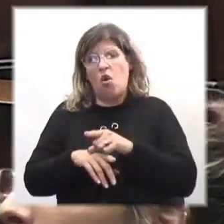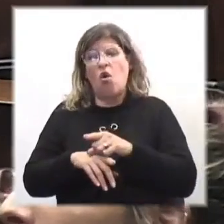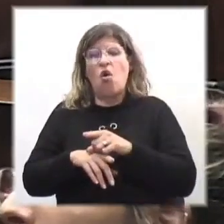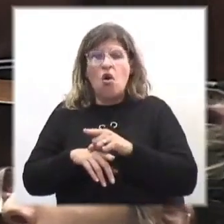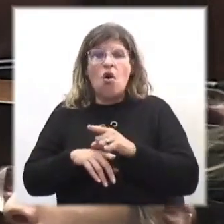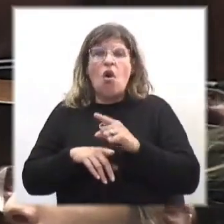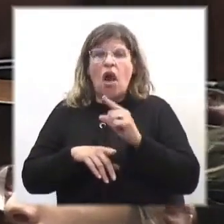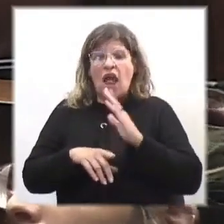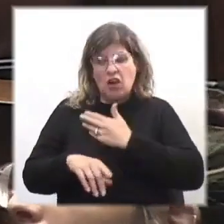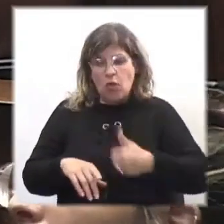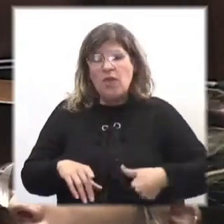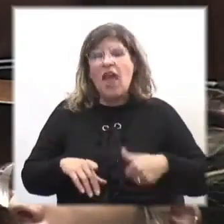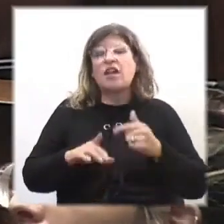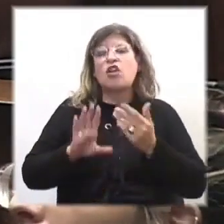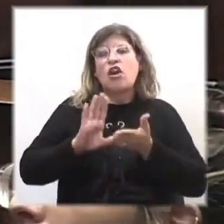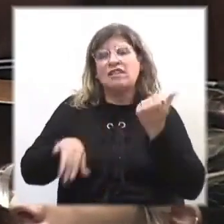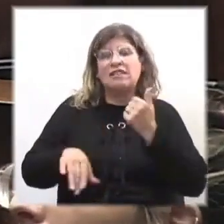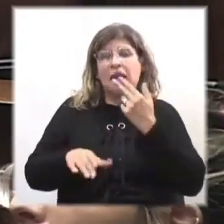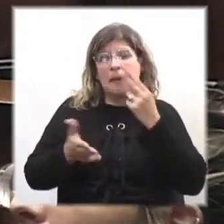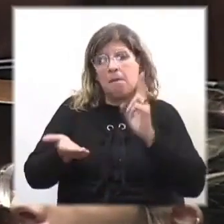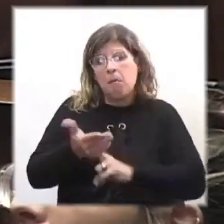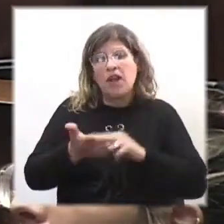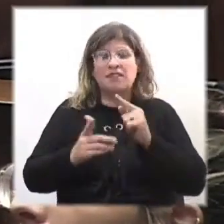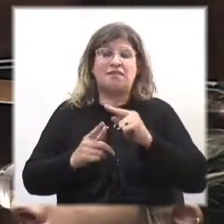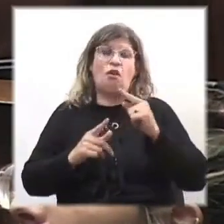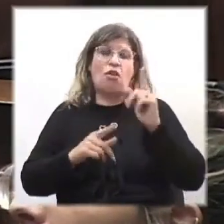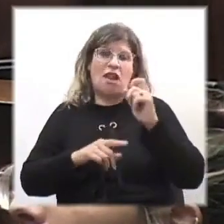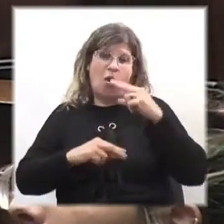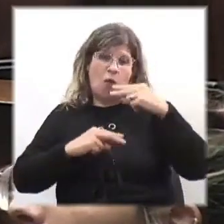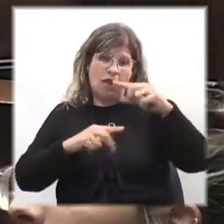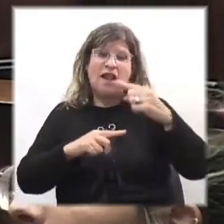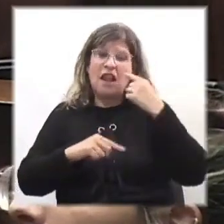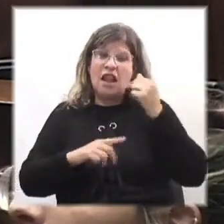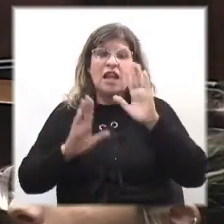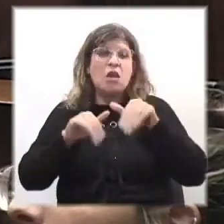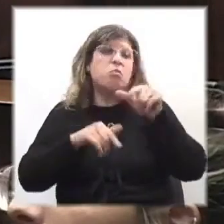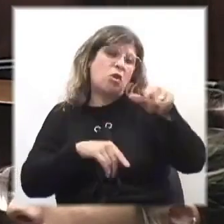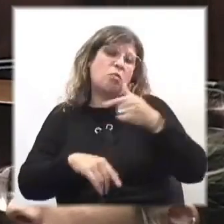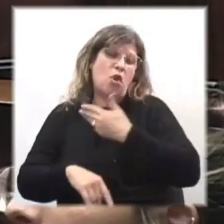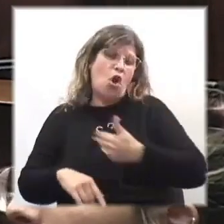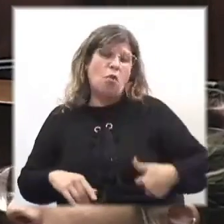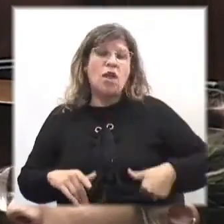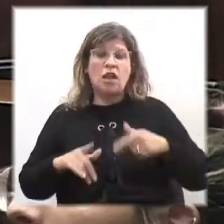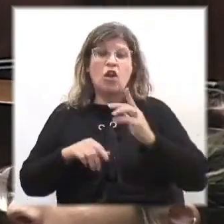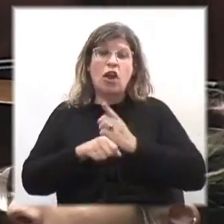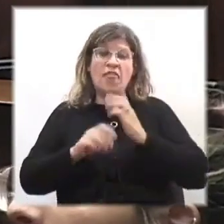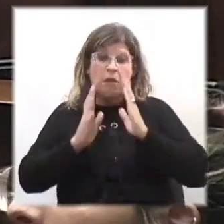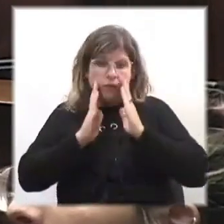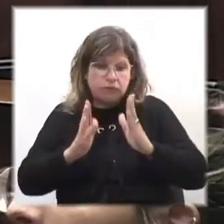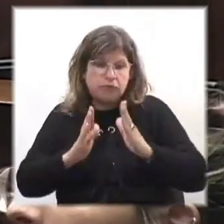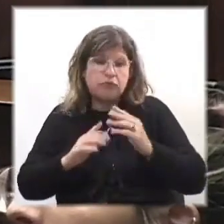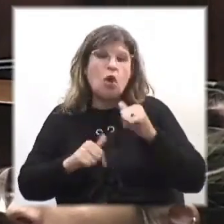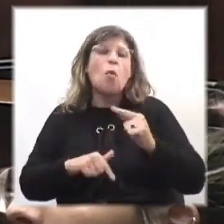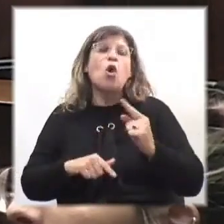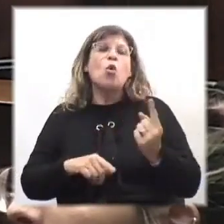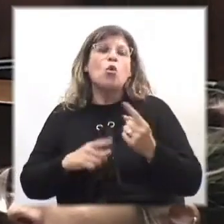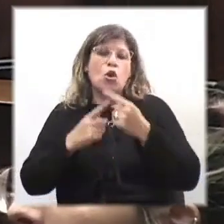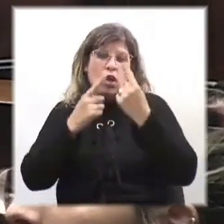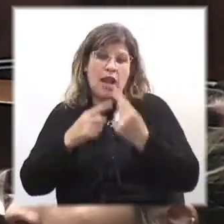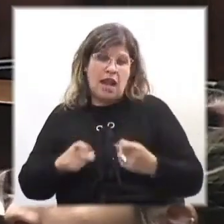impuesto al agua embotellada que el propio gobierno que debe velar por el acceso Universal de un elemento vital